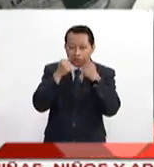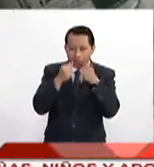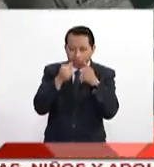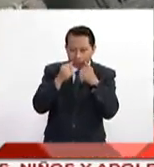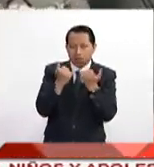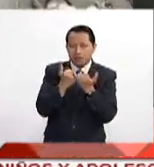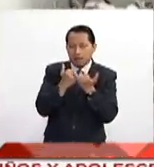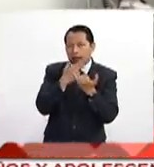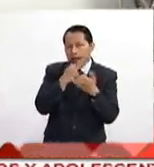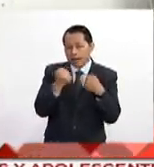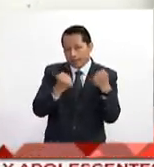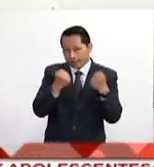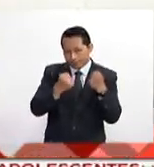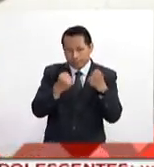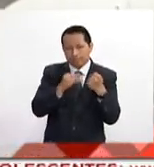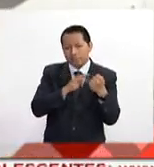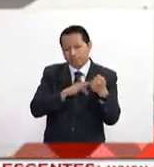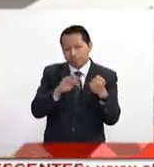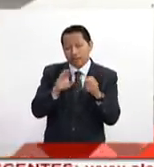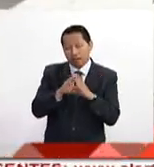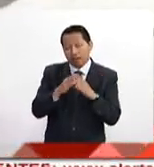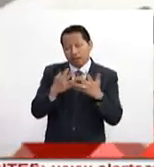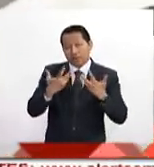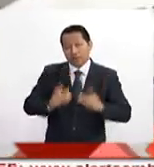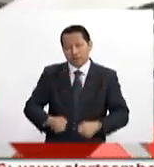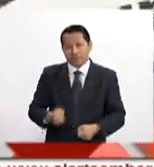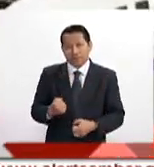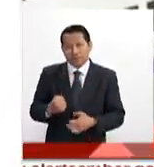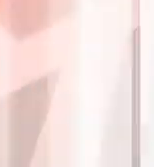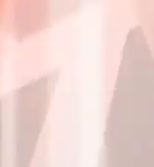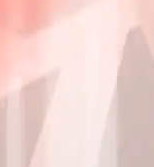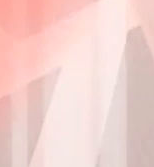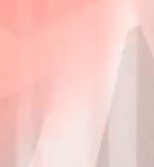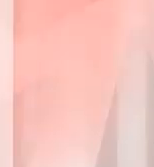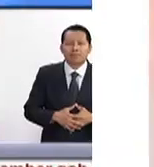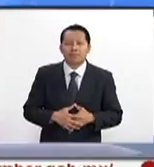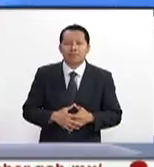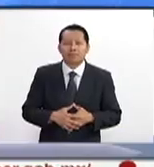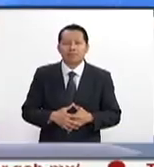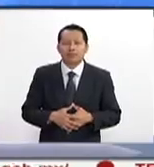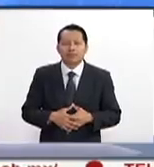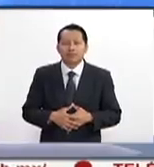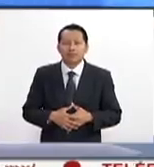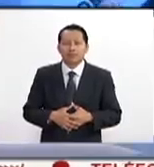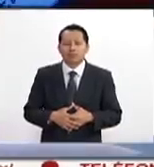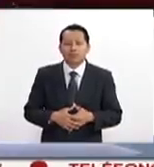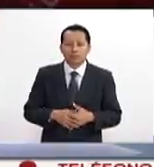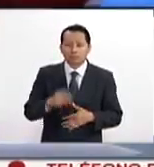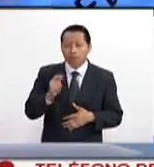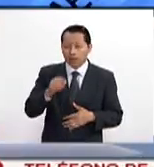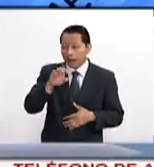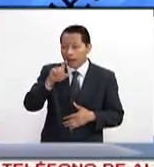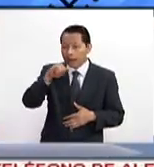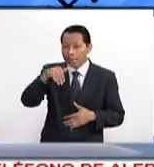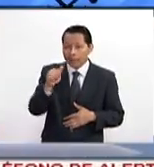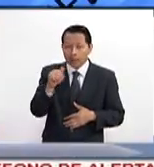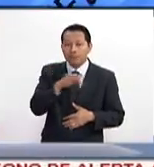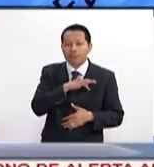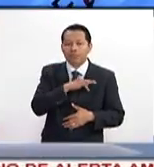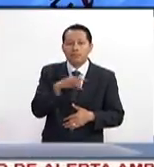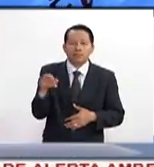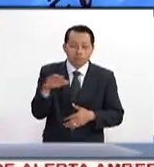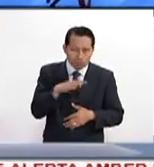la unidad que se llevó pues tremendo susto. Y es que el clima, sin duda alguna,